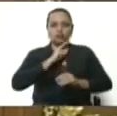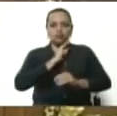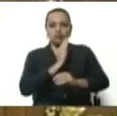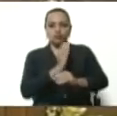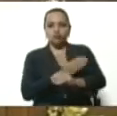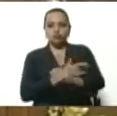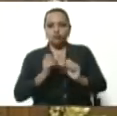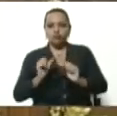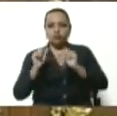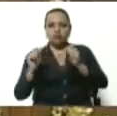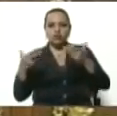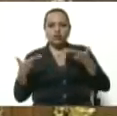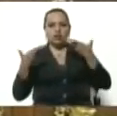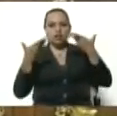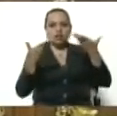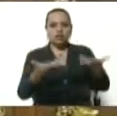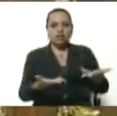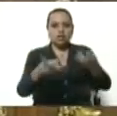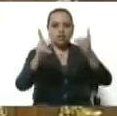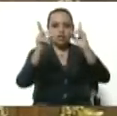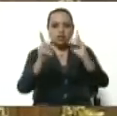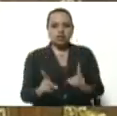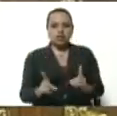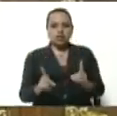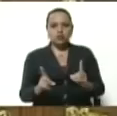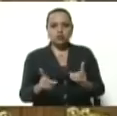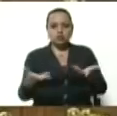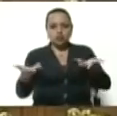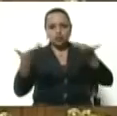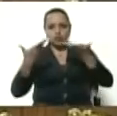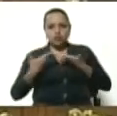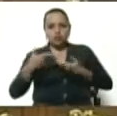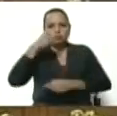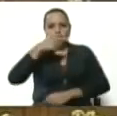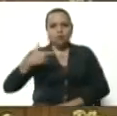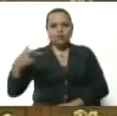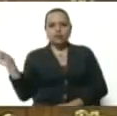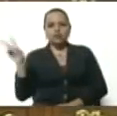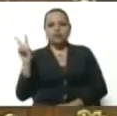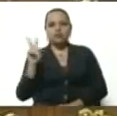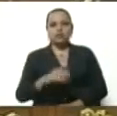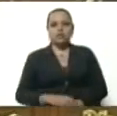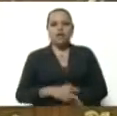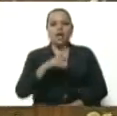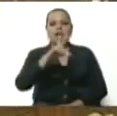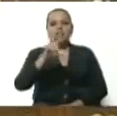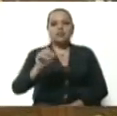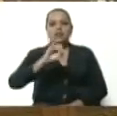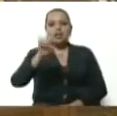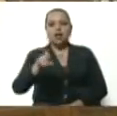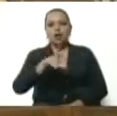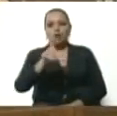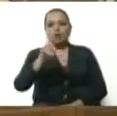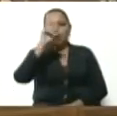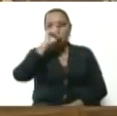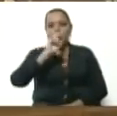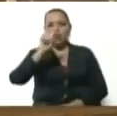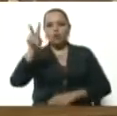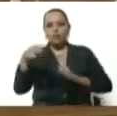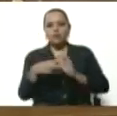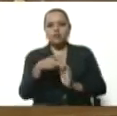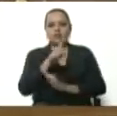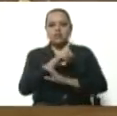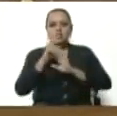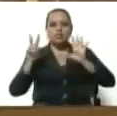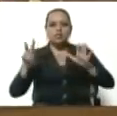originario emanado del mandato conferido por el pueblo de Venezuela el 30 de julio de 2017